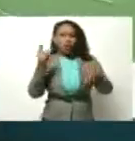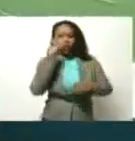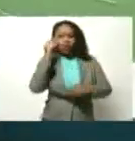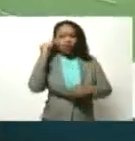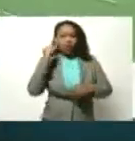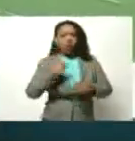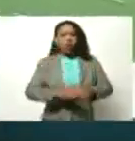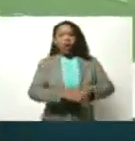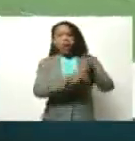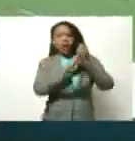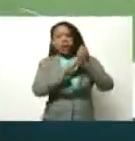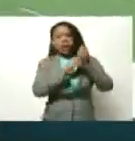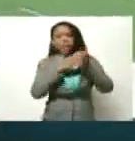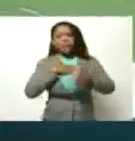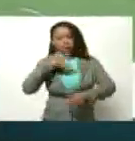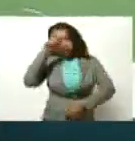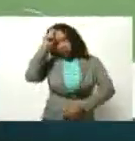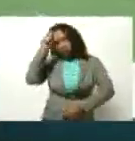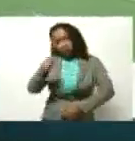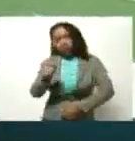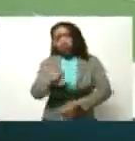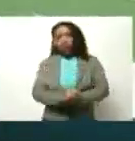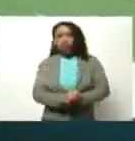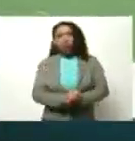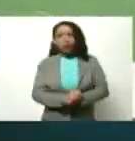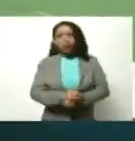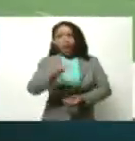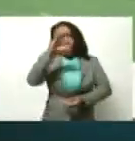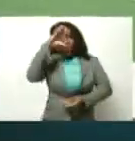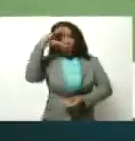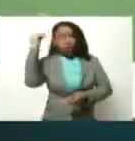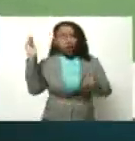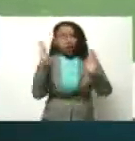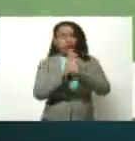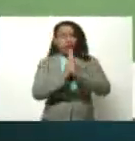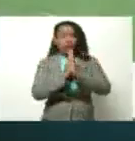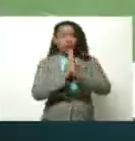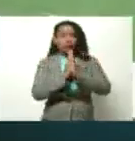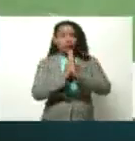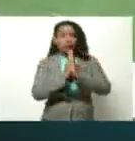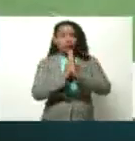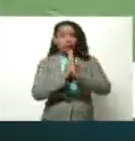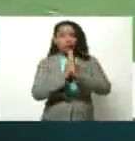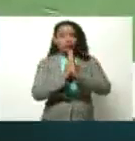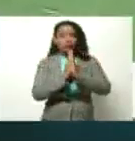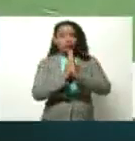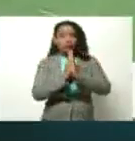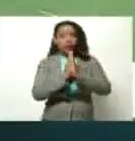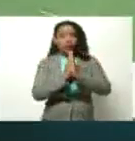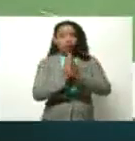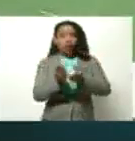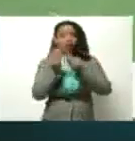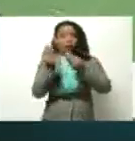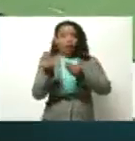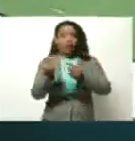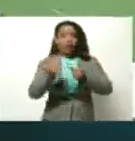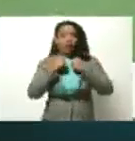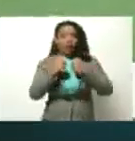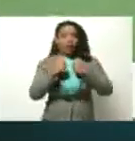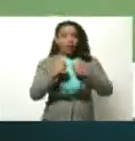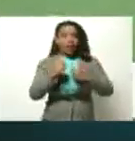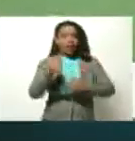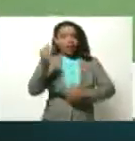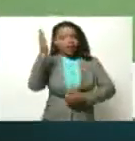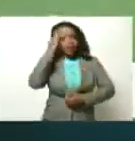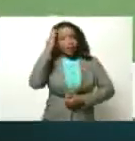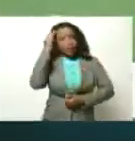todos los líderes vaya mi reconocimiento que Dios y la Virgen las protejas le de fuerza le dé